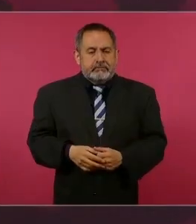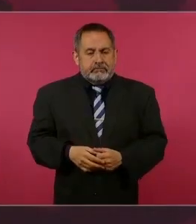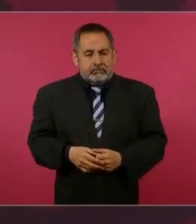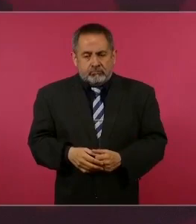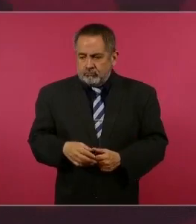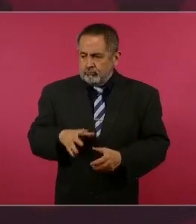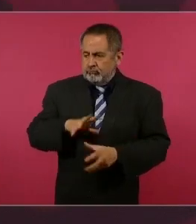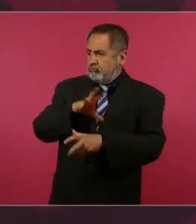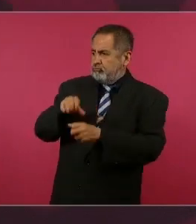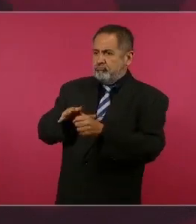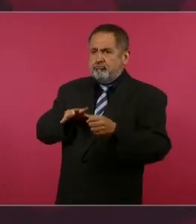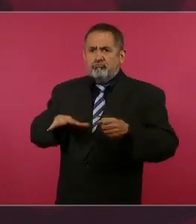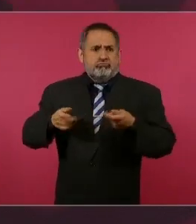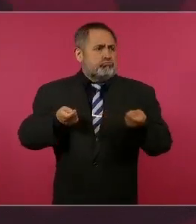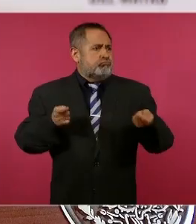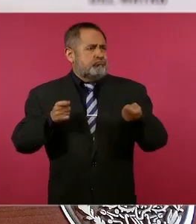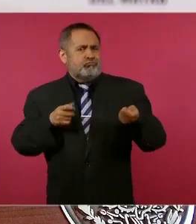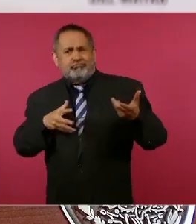absoluto